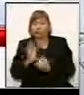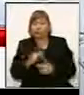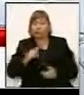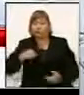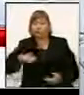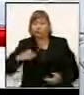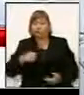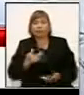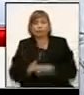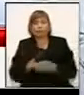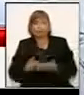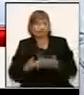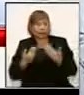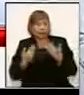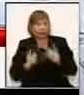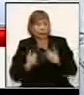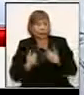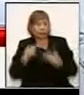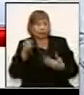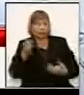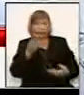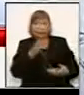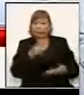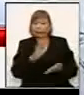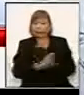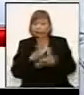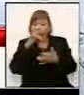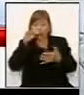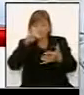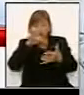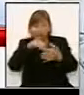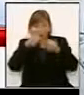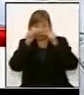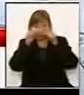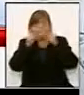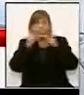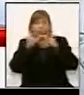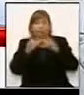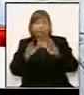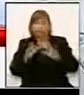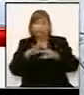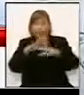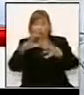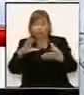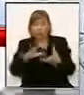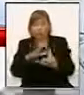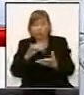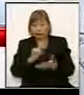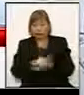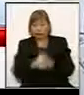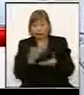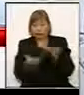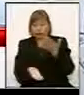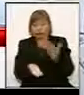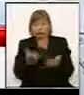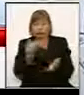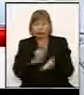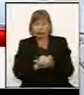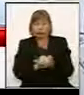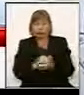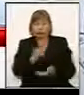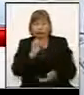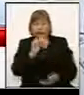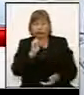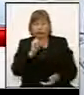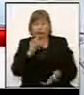Lima, ¿tienen ustedes los estudios de impacto ambiental que supuestamente hizo